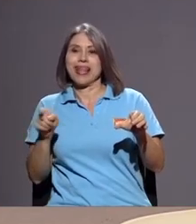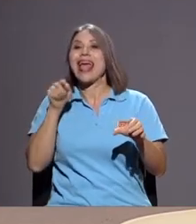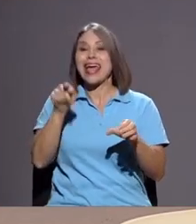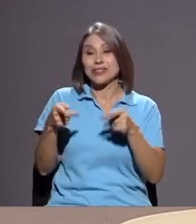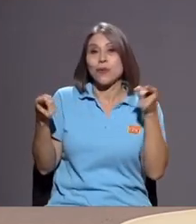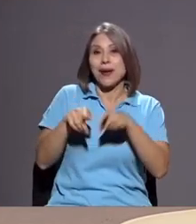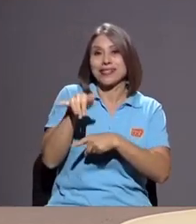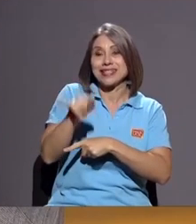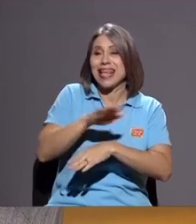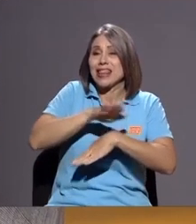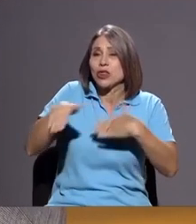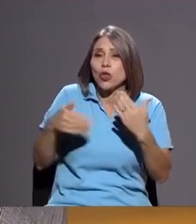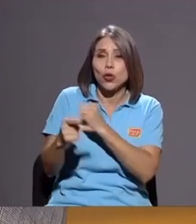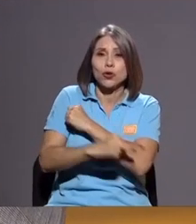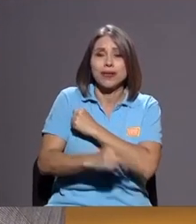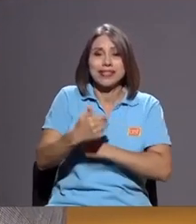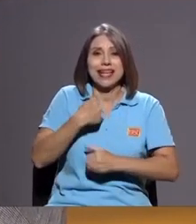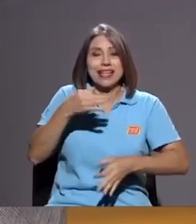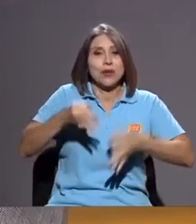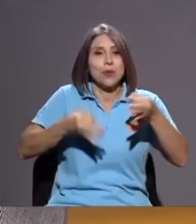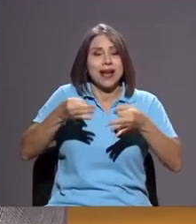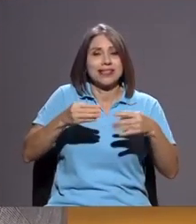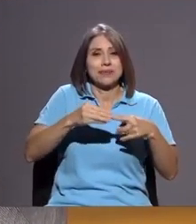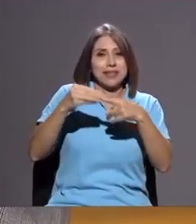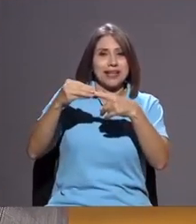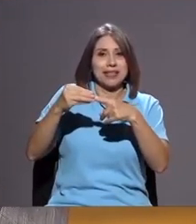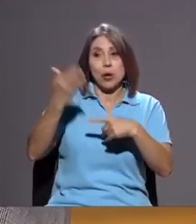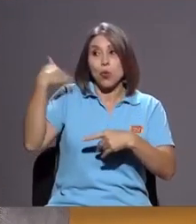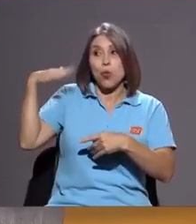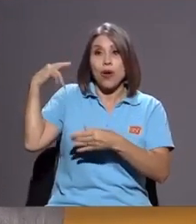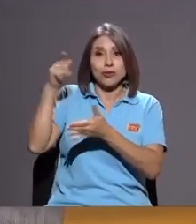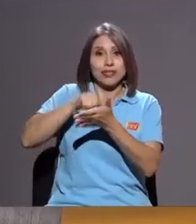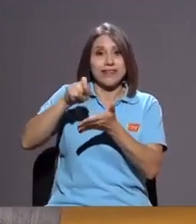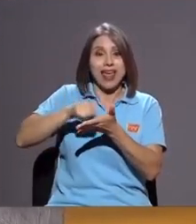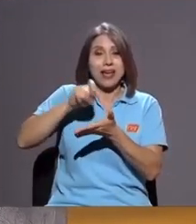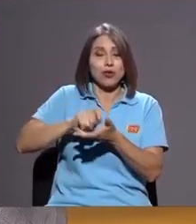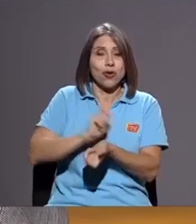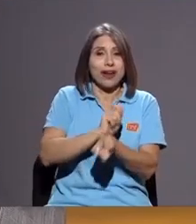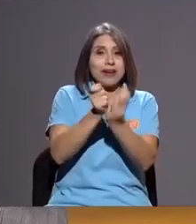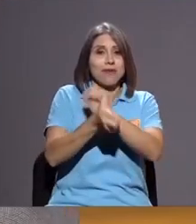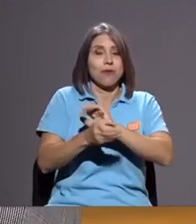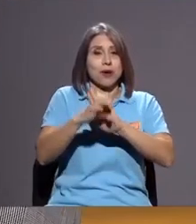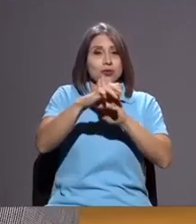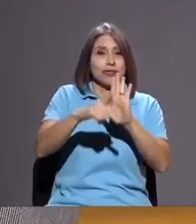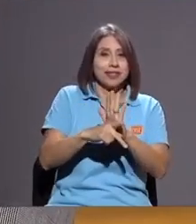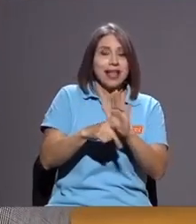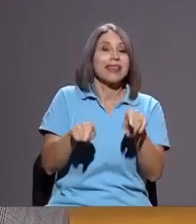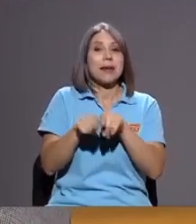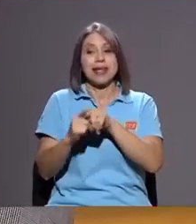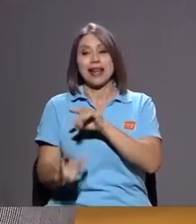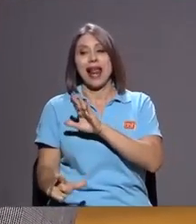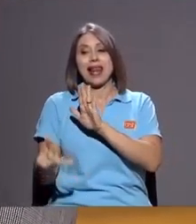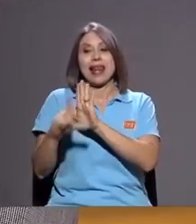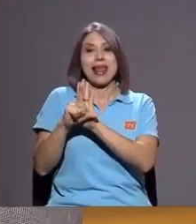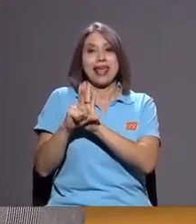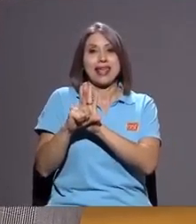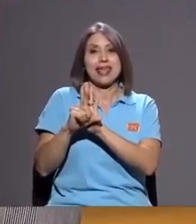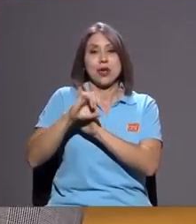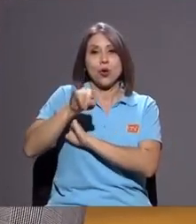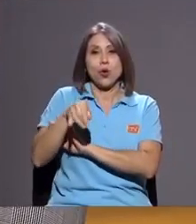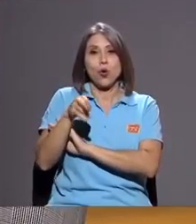constitucionales especializados. Cuando se redactó la reforma constitucional y la ley de la jurisdicción en la cual yo participé